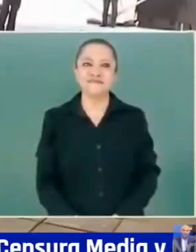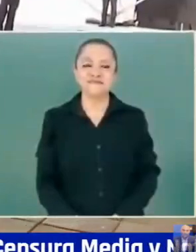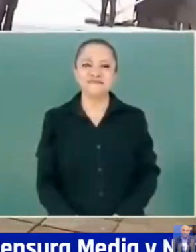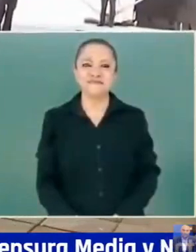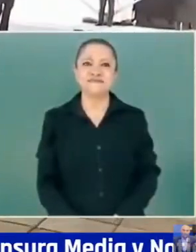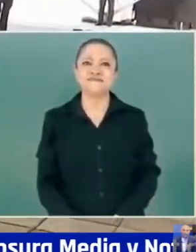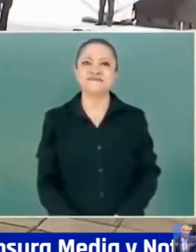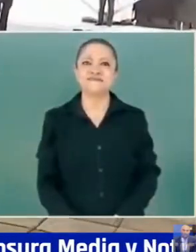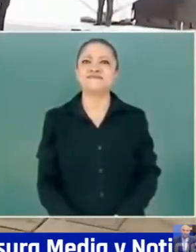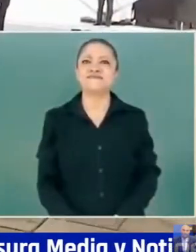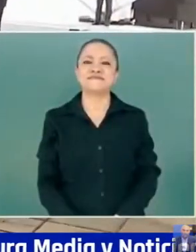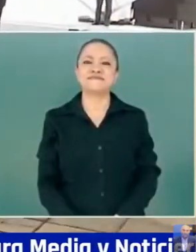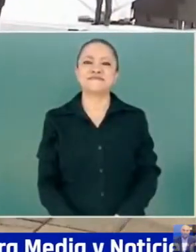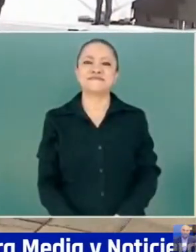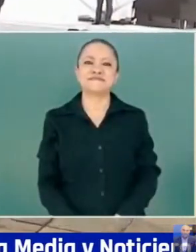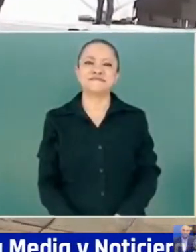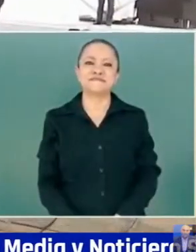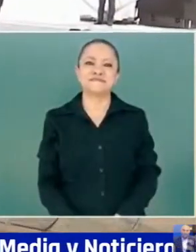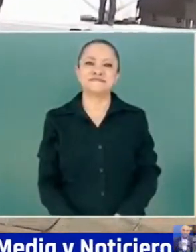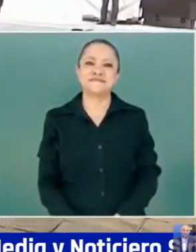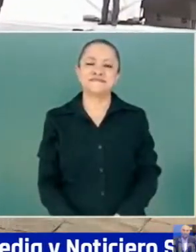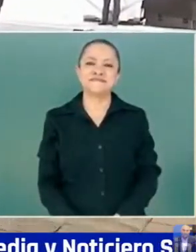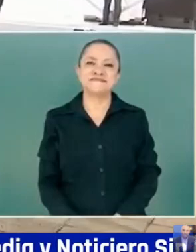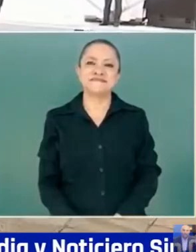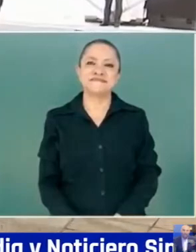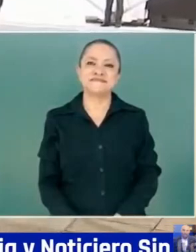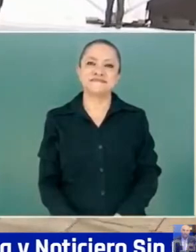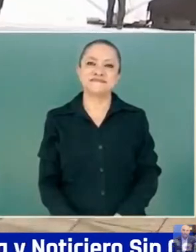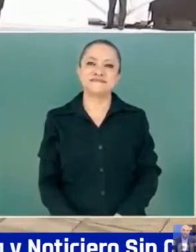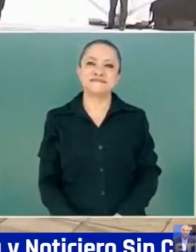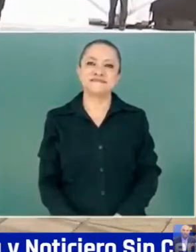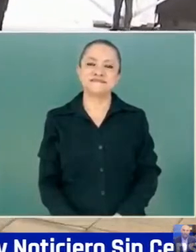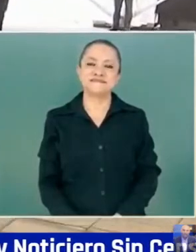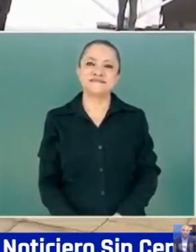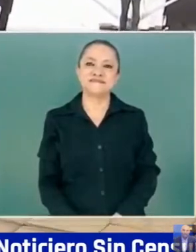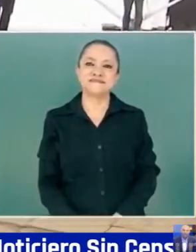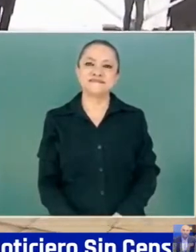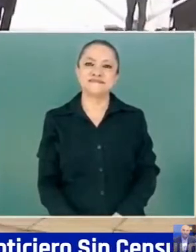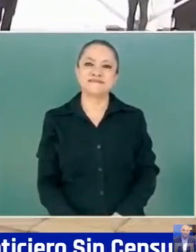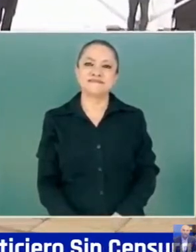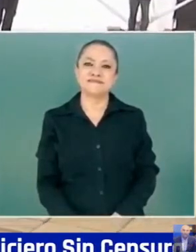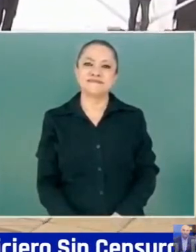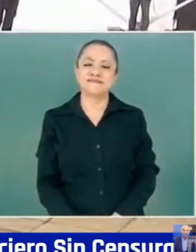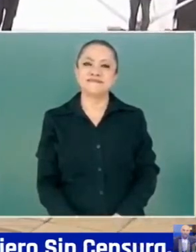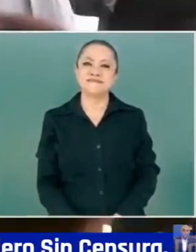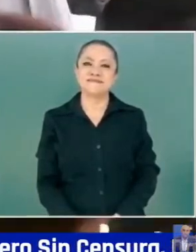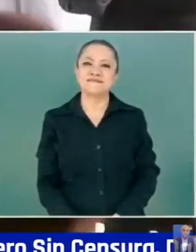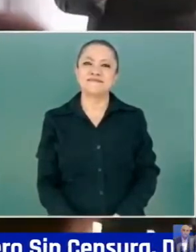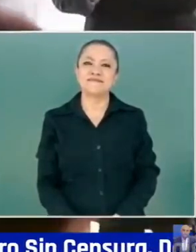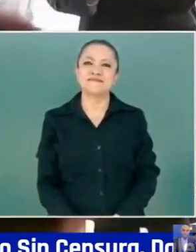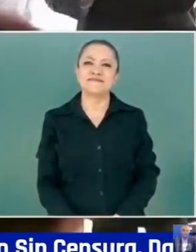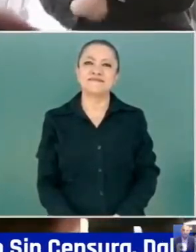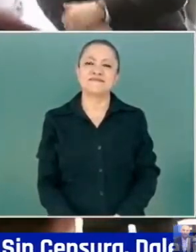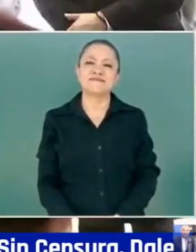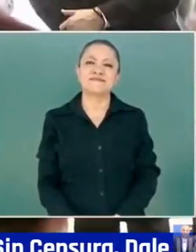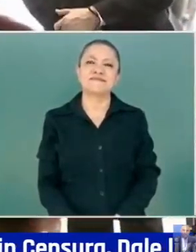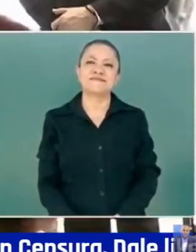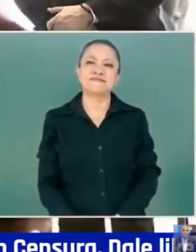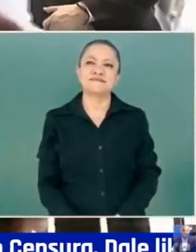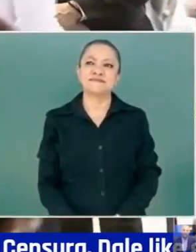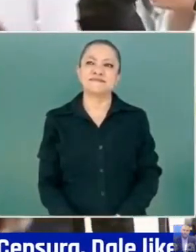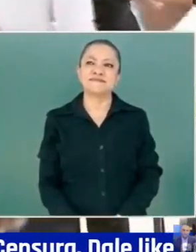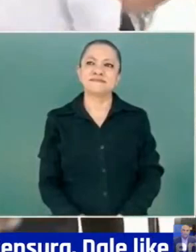dando eso a la población. Hay que tener mucho cuidado con esa parte, porque peligra también,